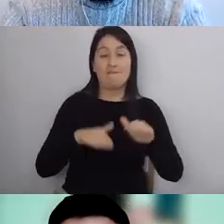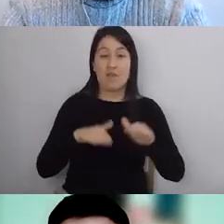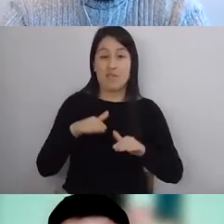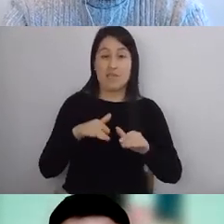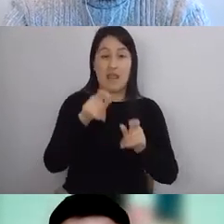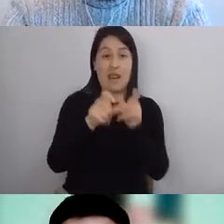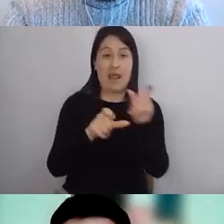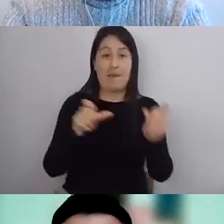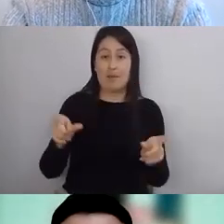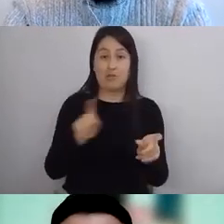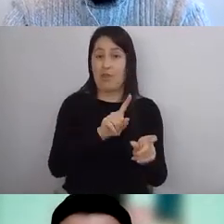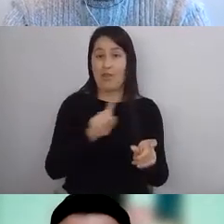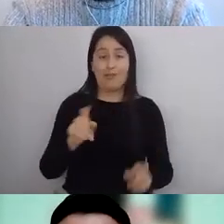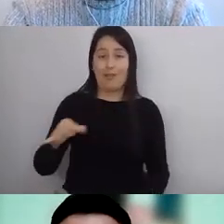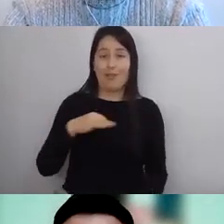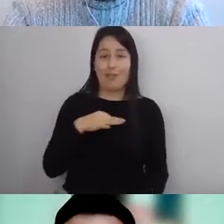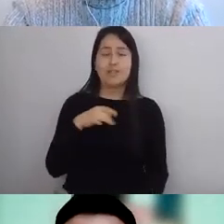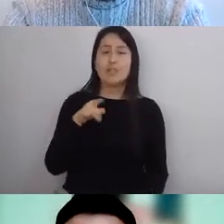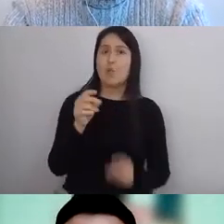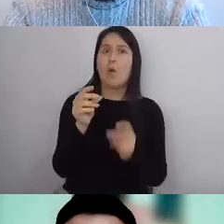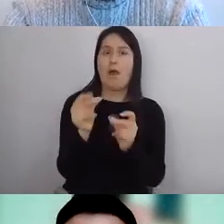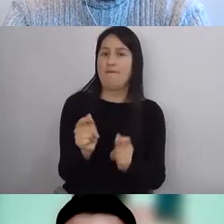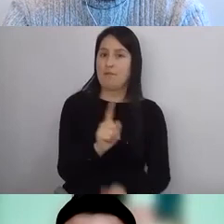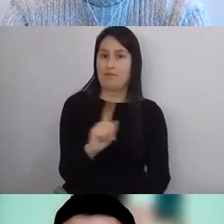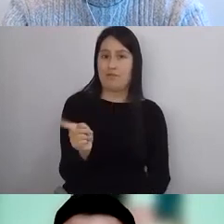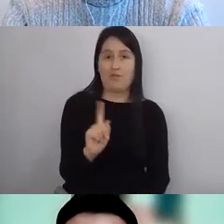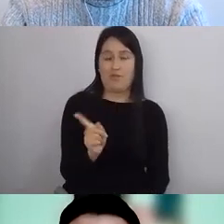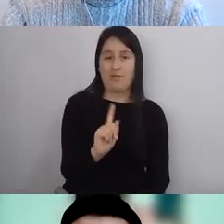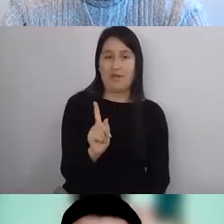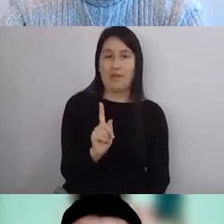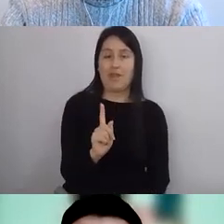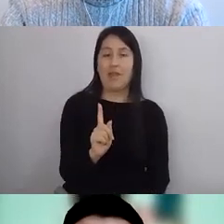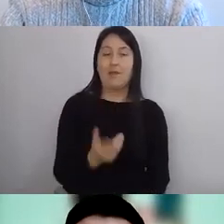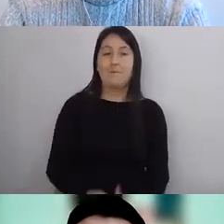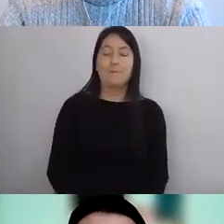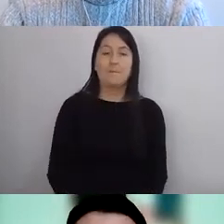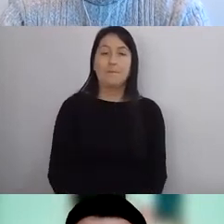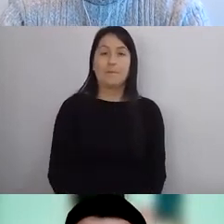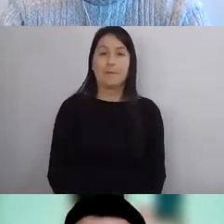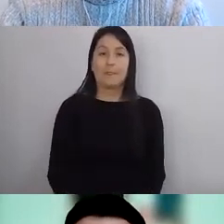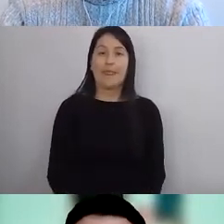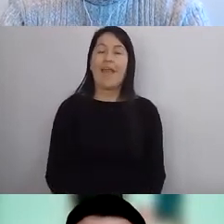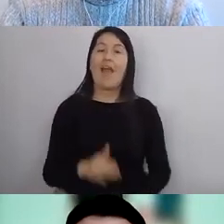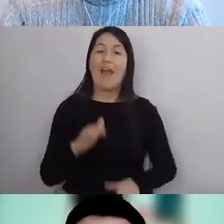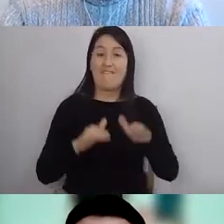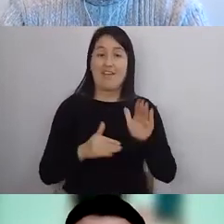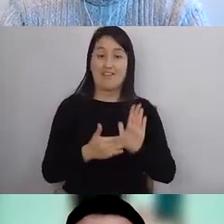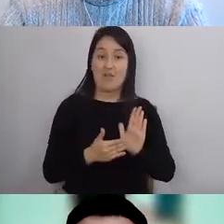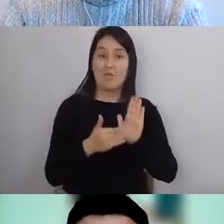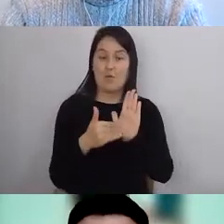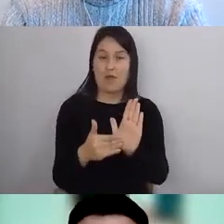somos buenos, ¿verdad? No Es muchas verdad. veces se da esa dinámica en donde nos demuestran